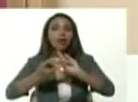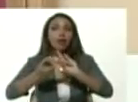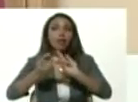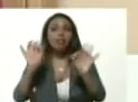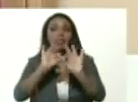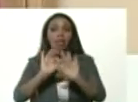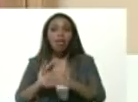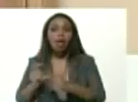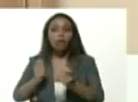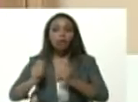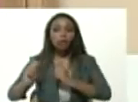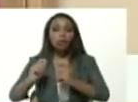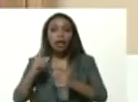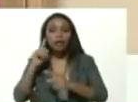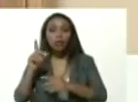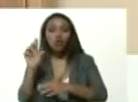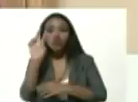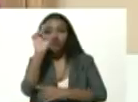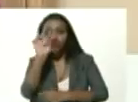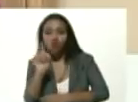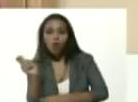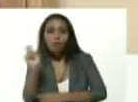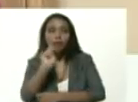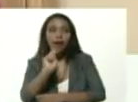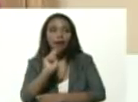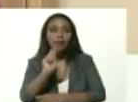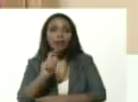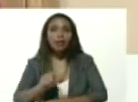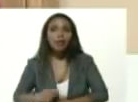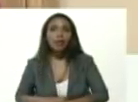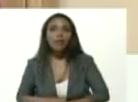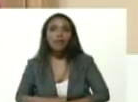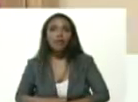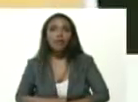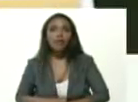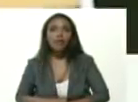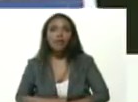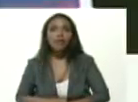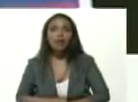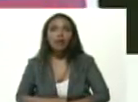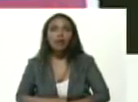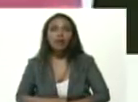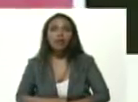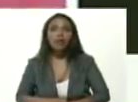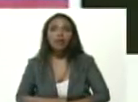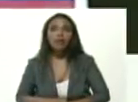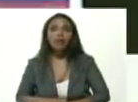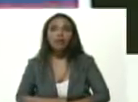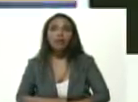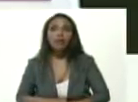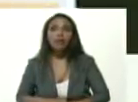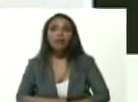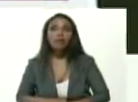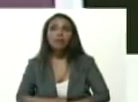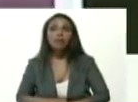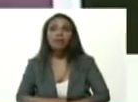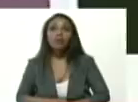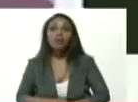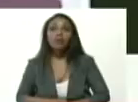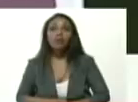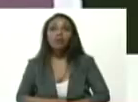intermediario, todos los meses. Ya en este mes están recibidas las dos partes del bono de